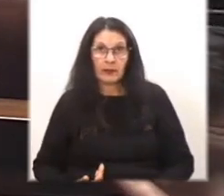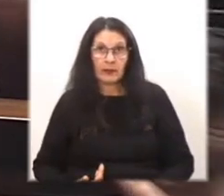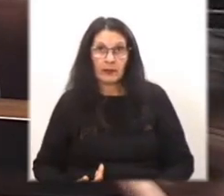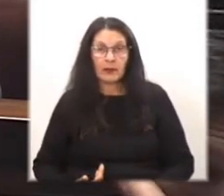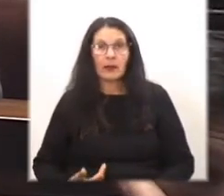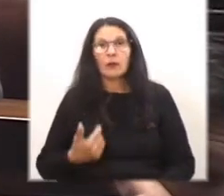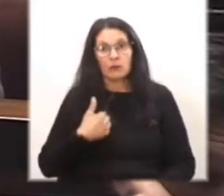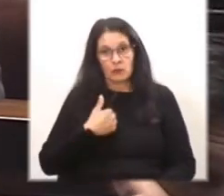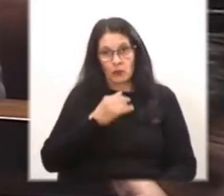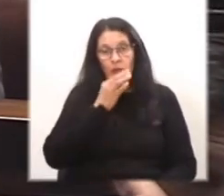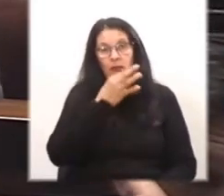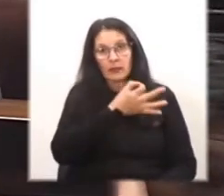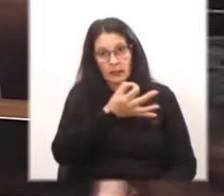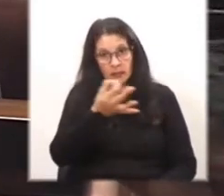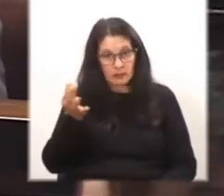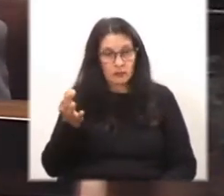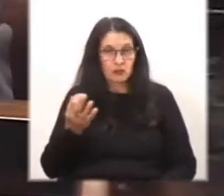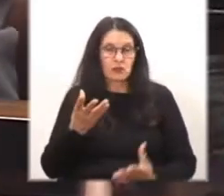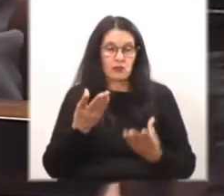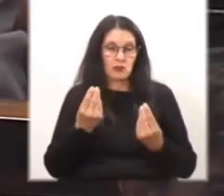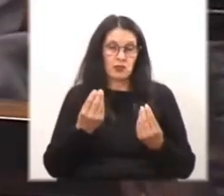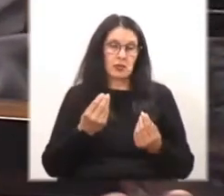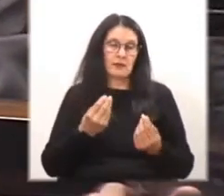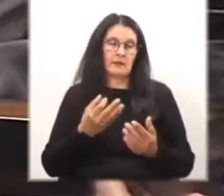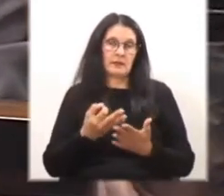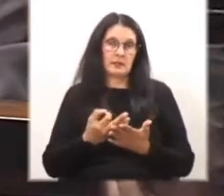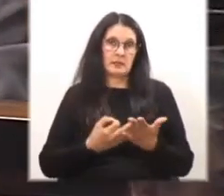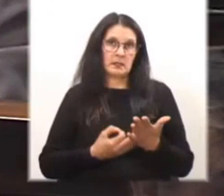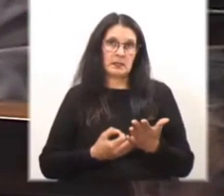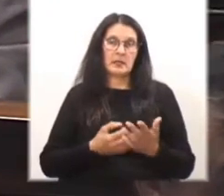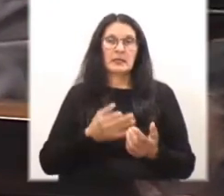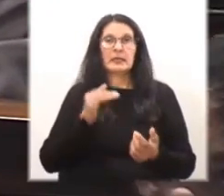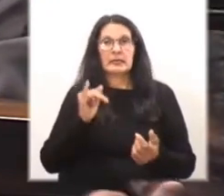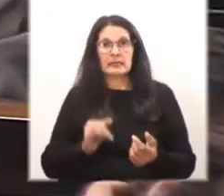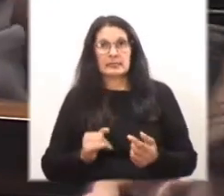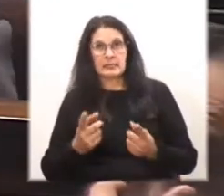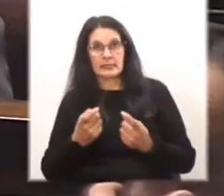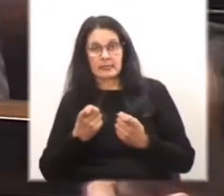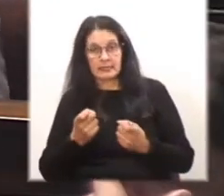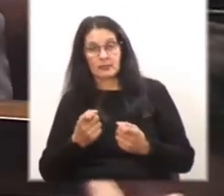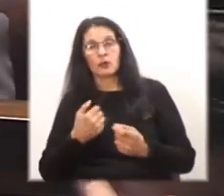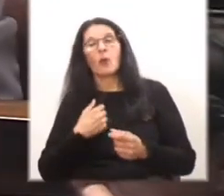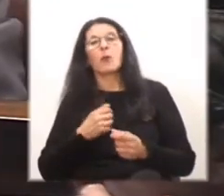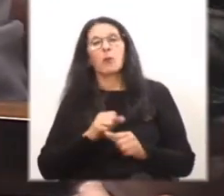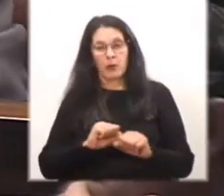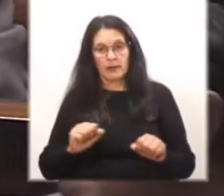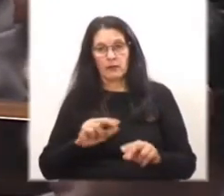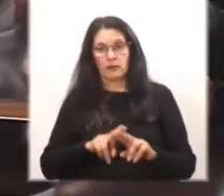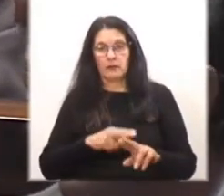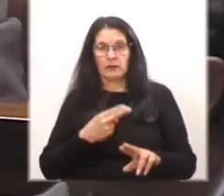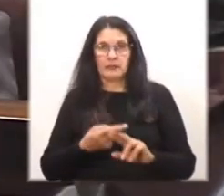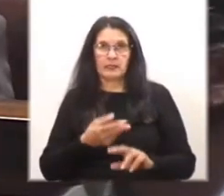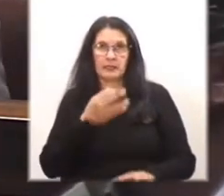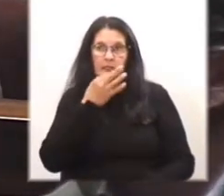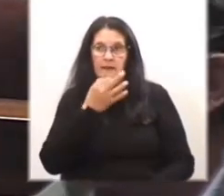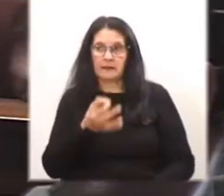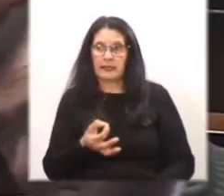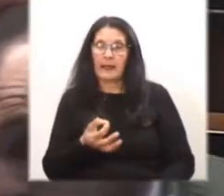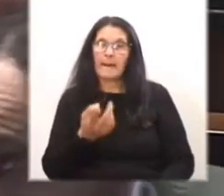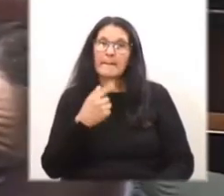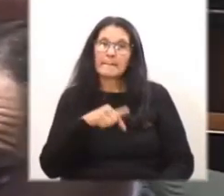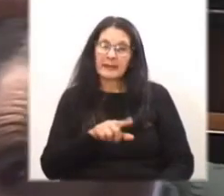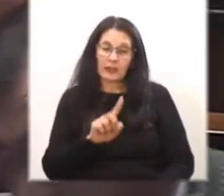Lo hemos dicho en múltiples ocasiones. Y si es necesario, lo reafirmamos. Pero